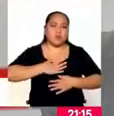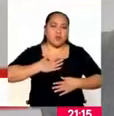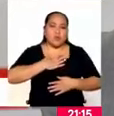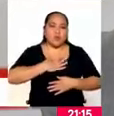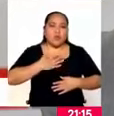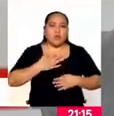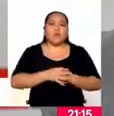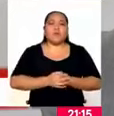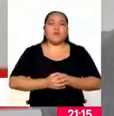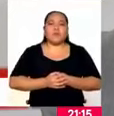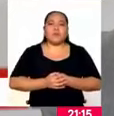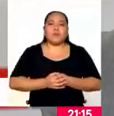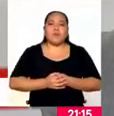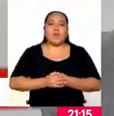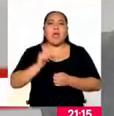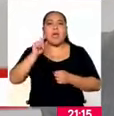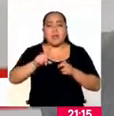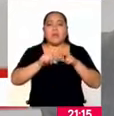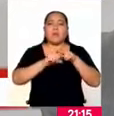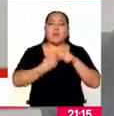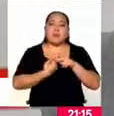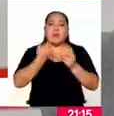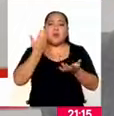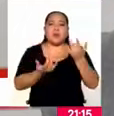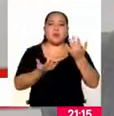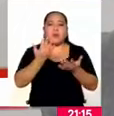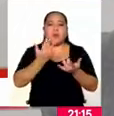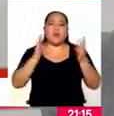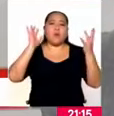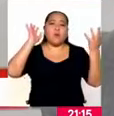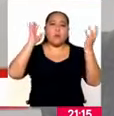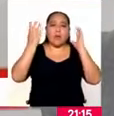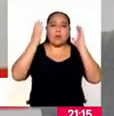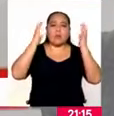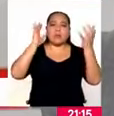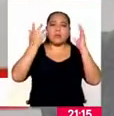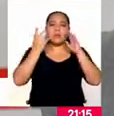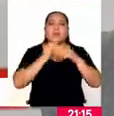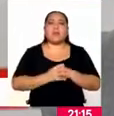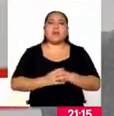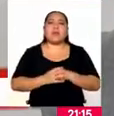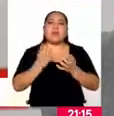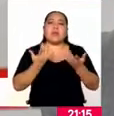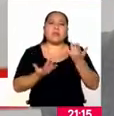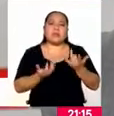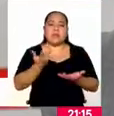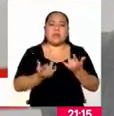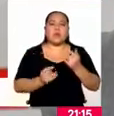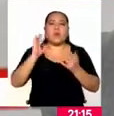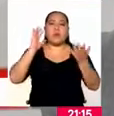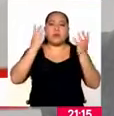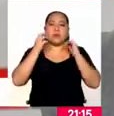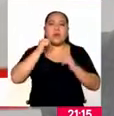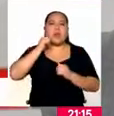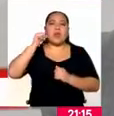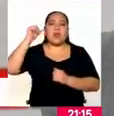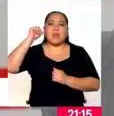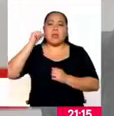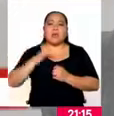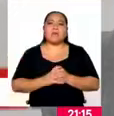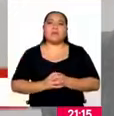generado incendios de características similares al incendio del día de ayer.